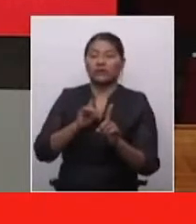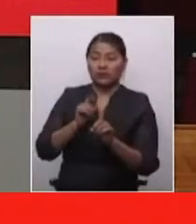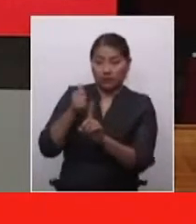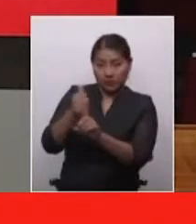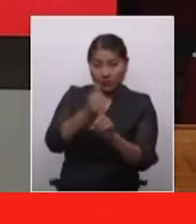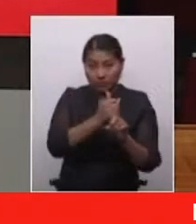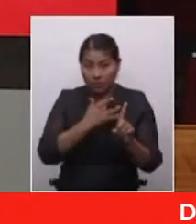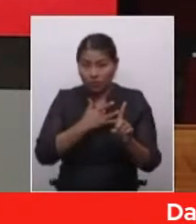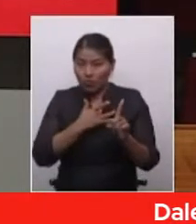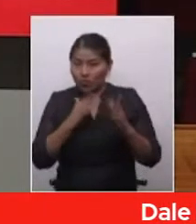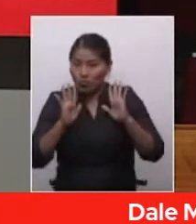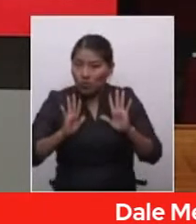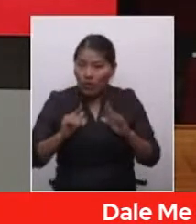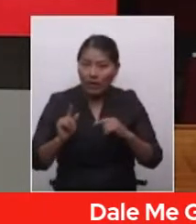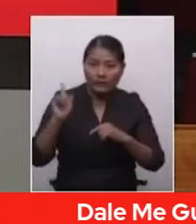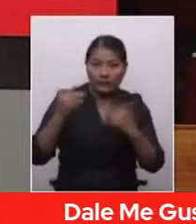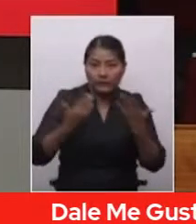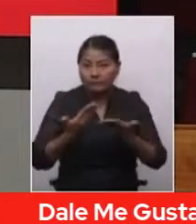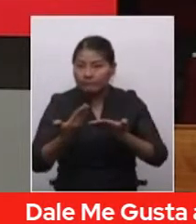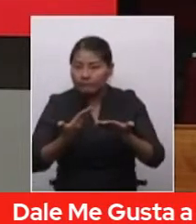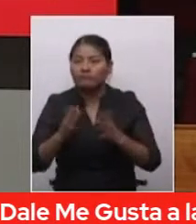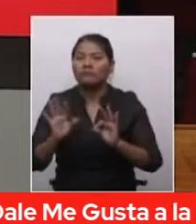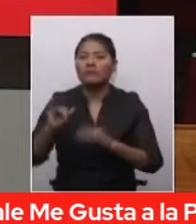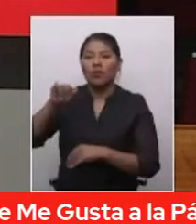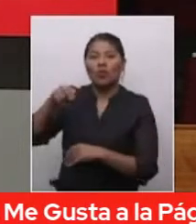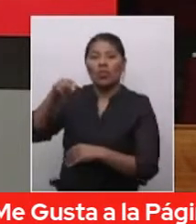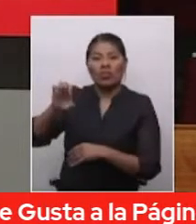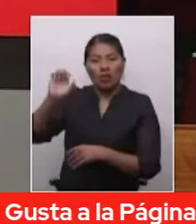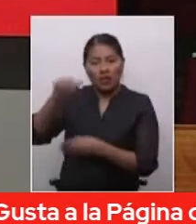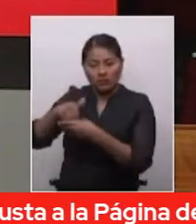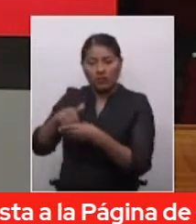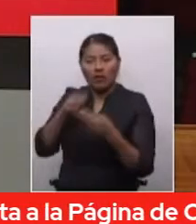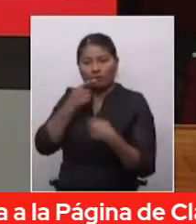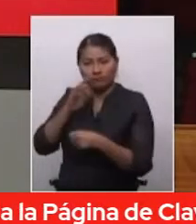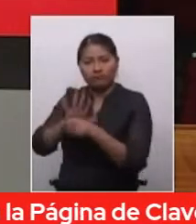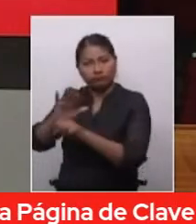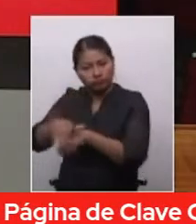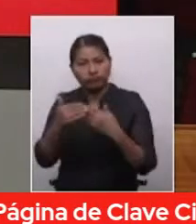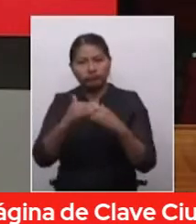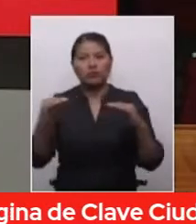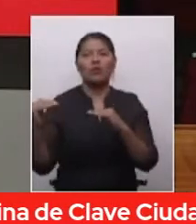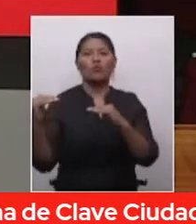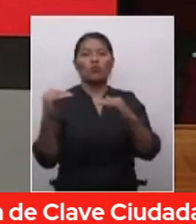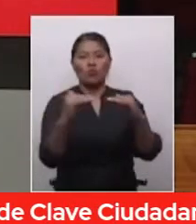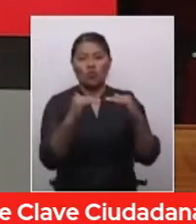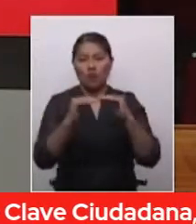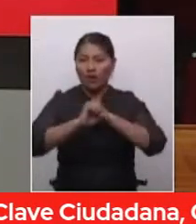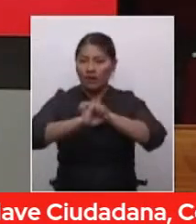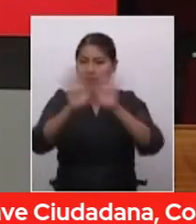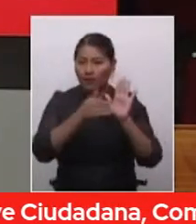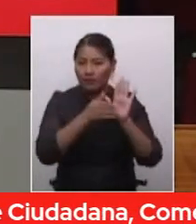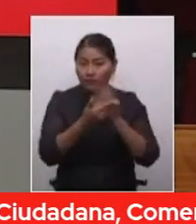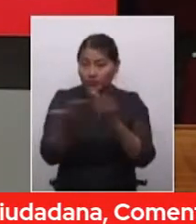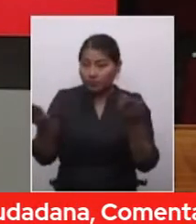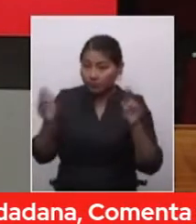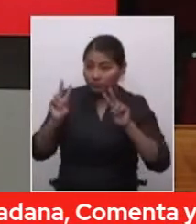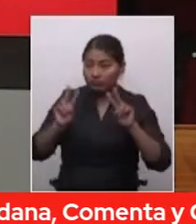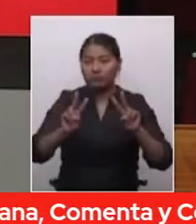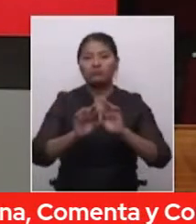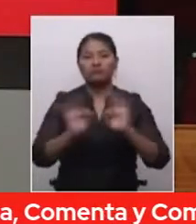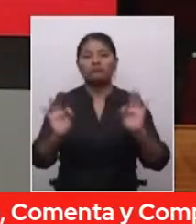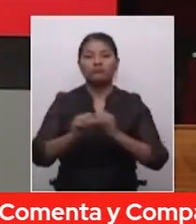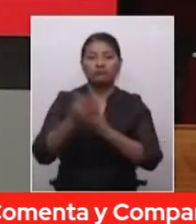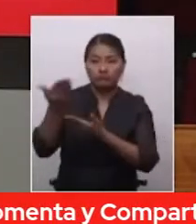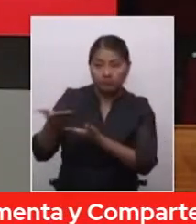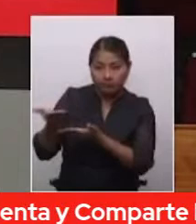por alguna intervención, el Jurado Nacional de Elecciones reafirma su compromiso de imparcialidad ante la ciudadanía y las